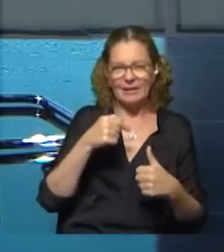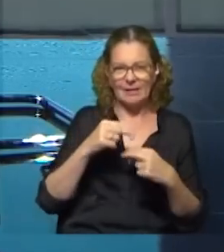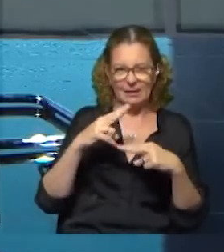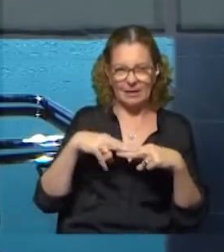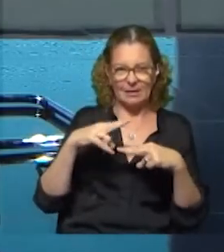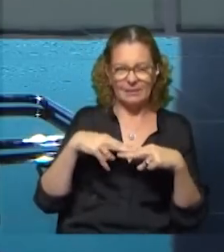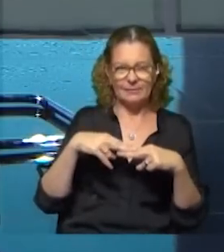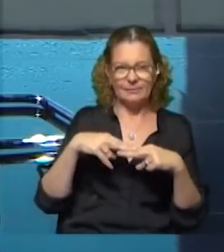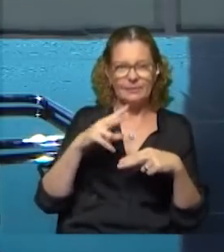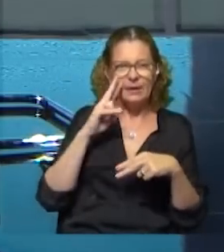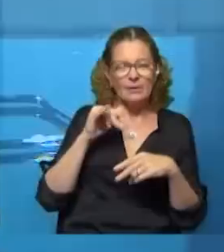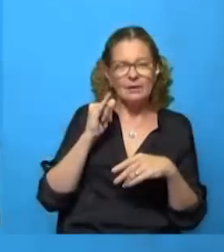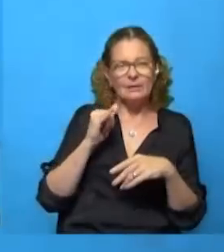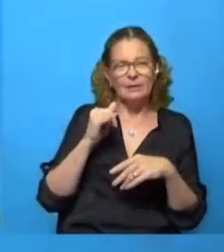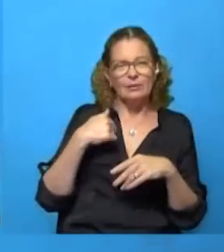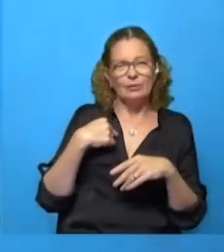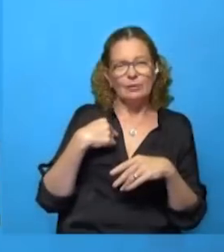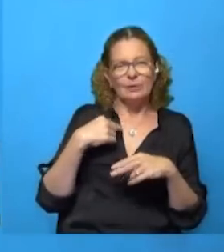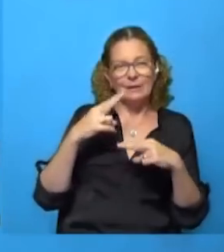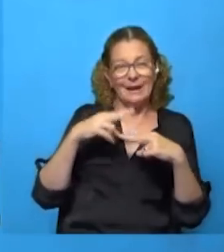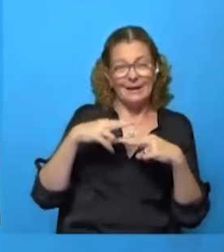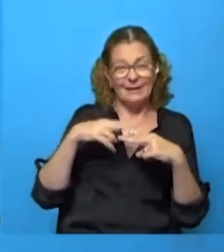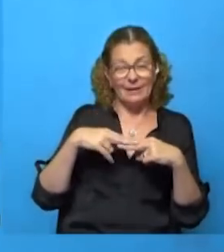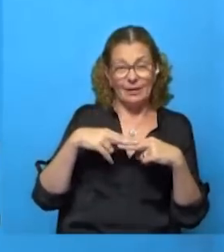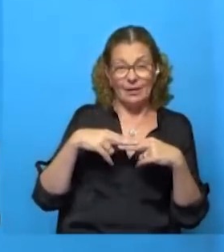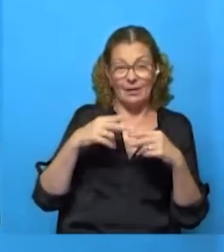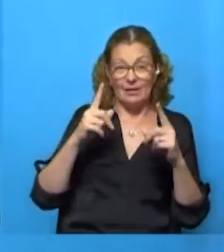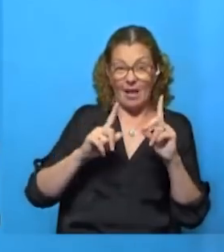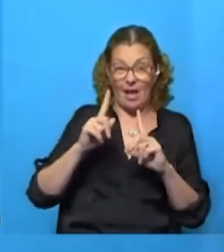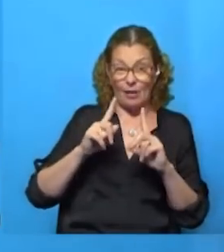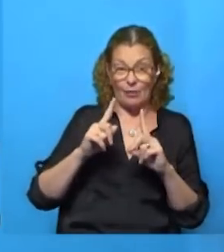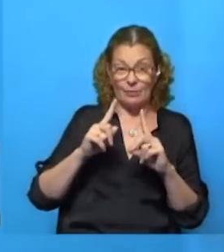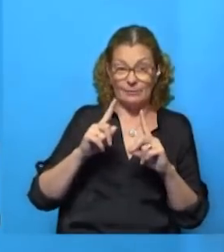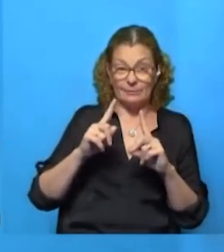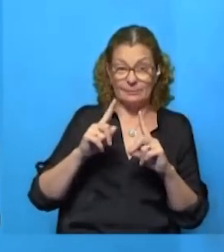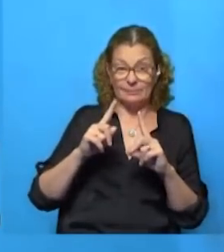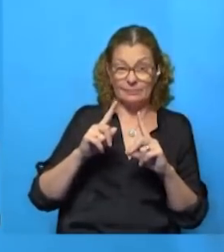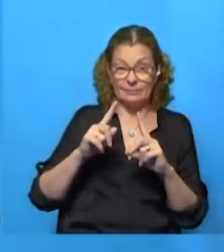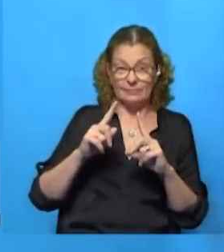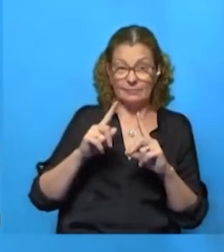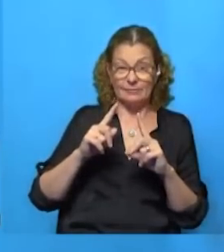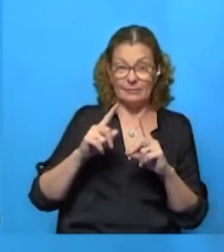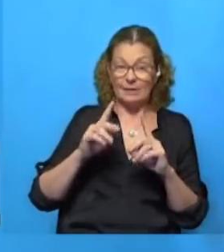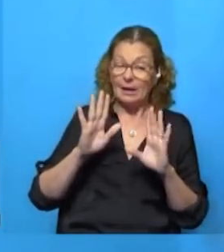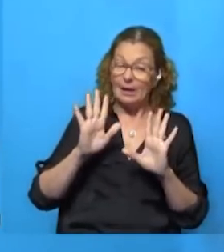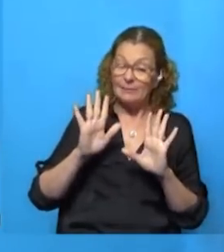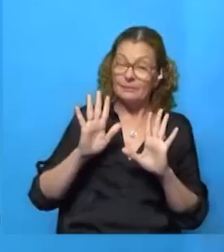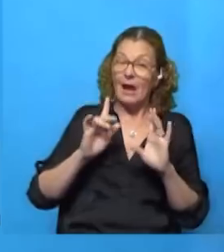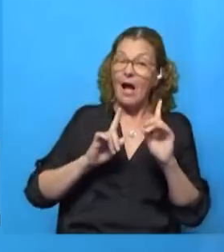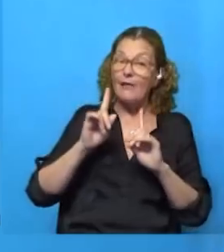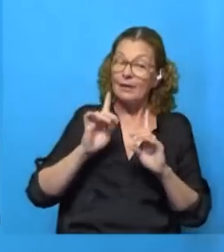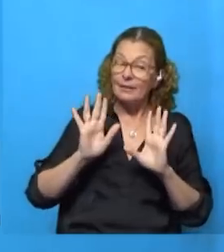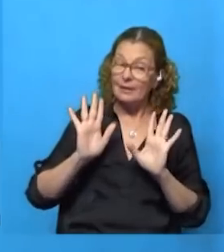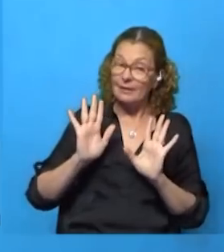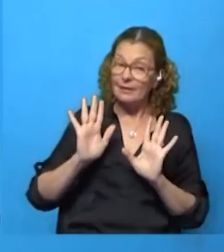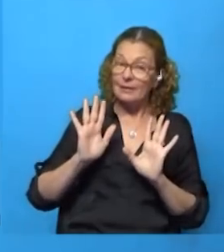allí a ver Sí yo creo a ver las redes son un vehículo un vehículo que a veces fomenta